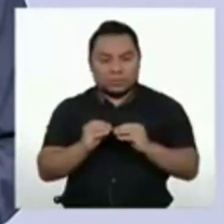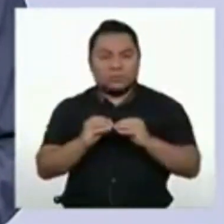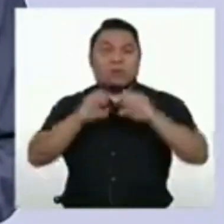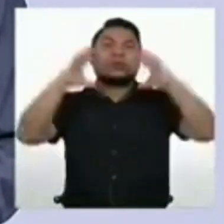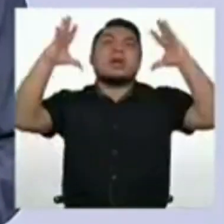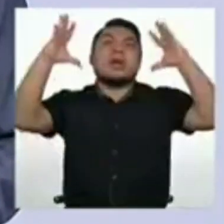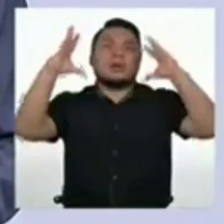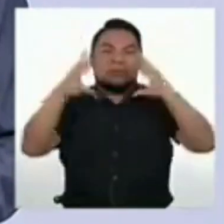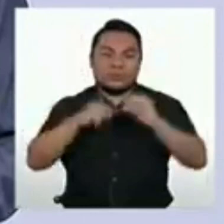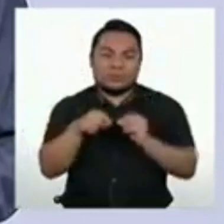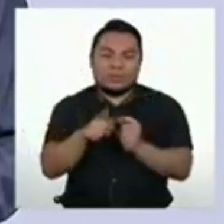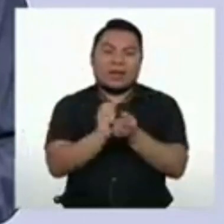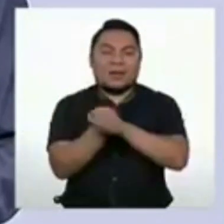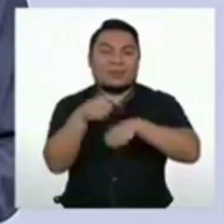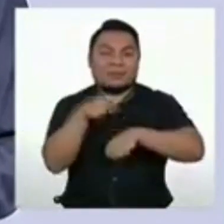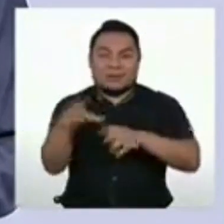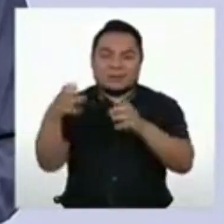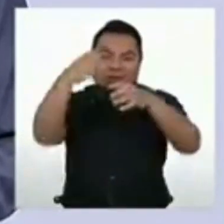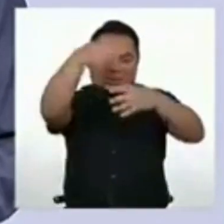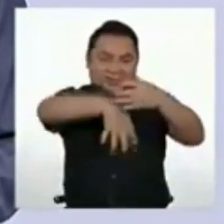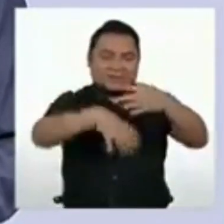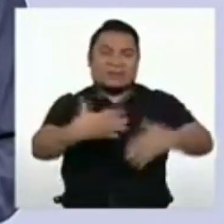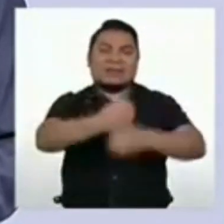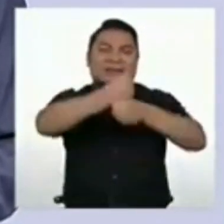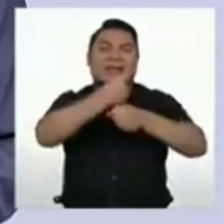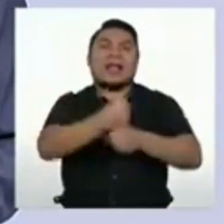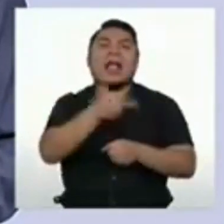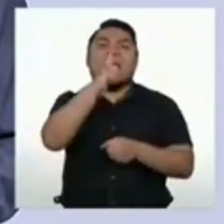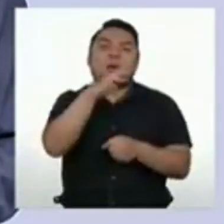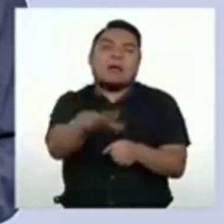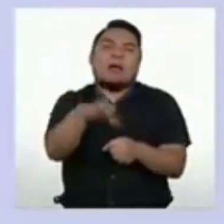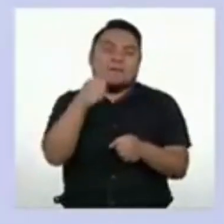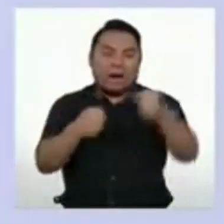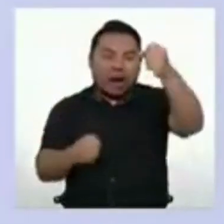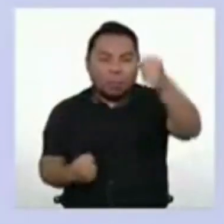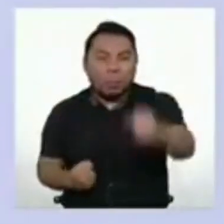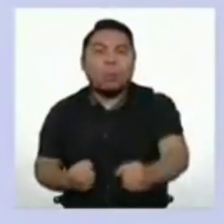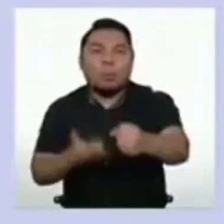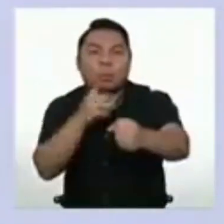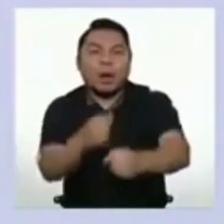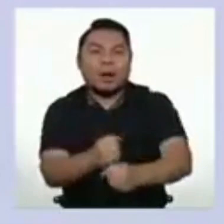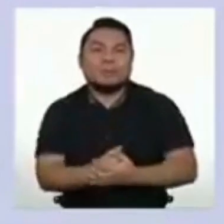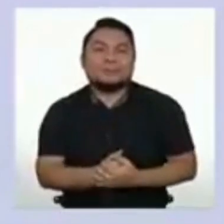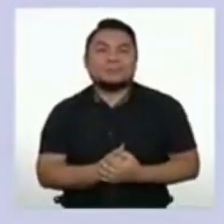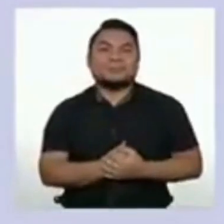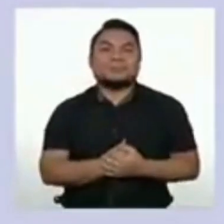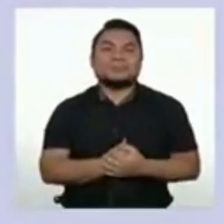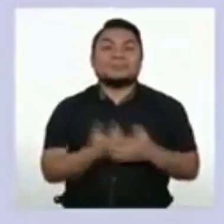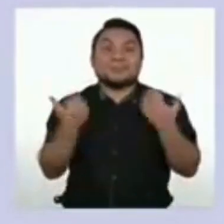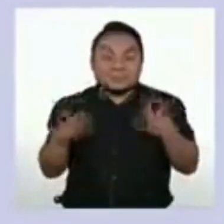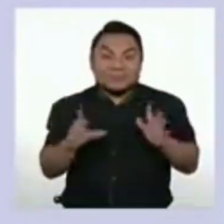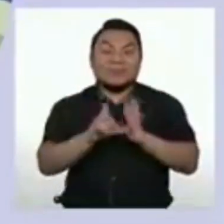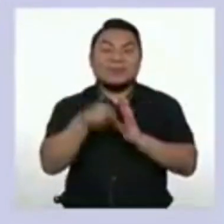papas son envasadas en sacos y sumergidas en las heladas aguas de los arroyos andinos. Prepelado.